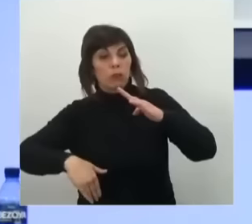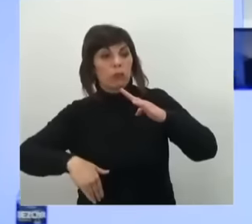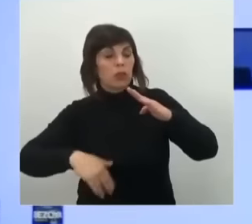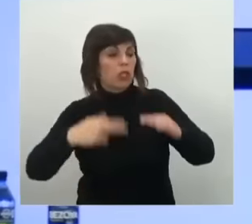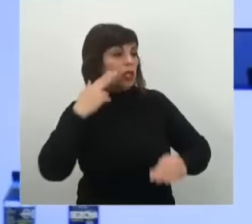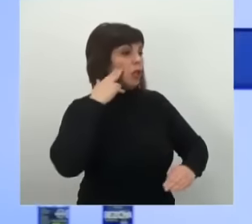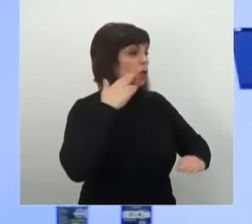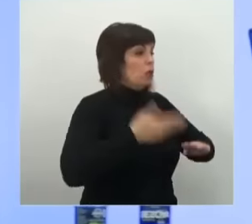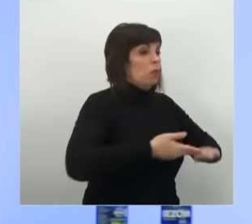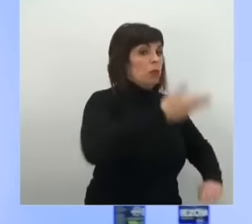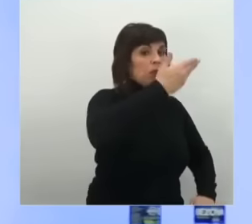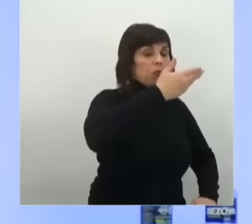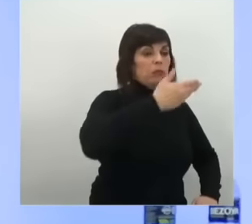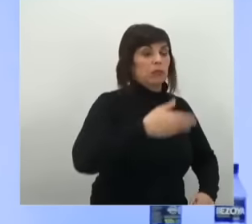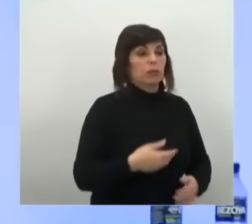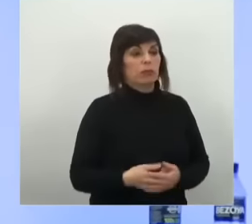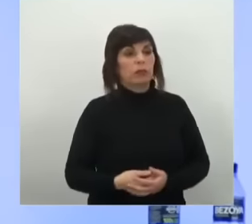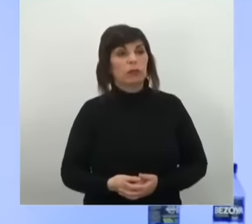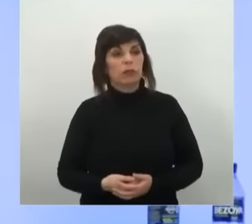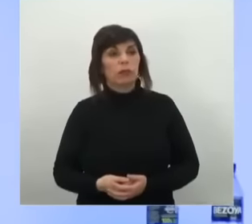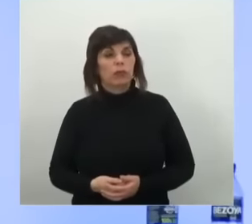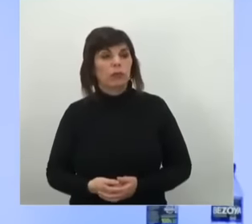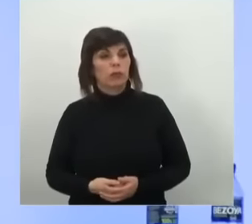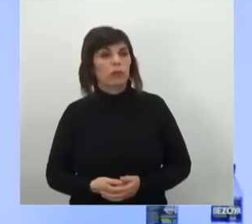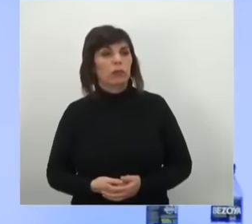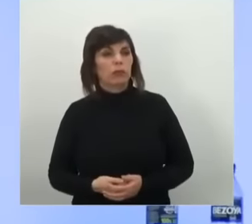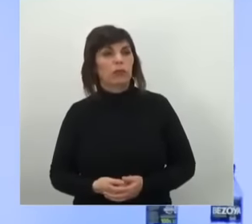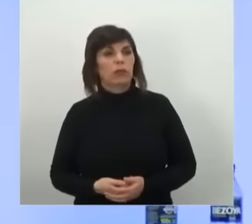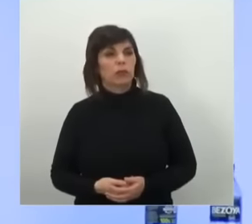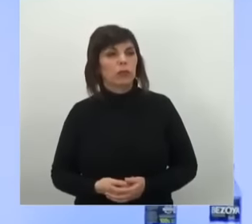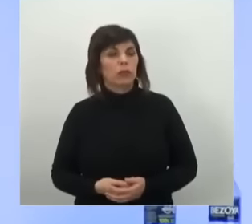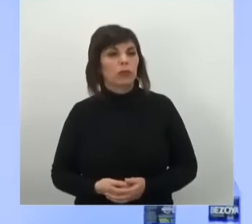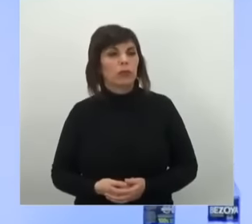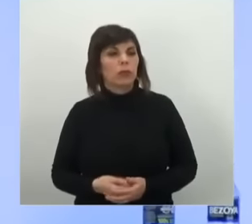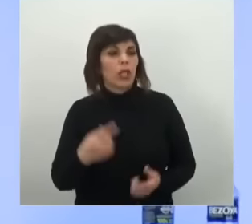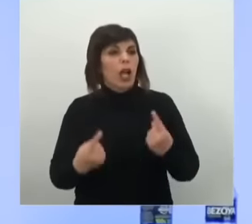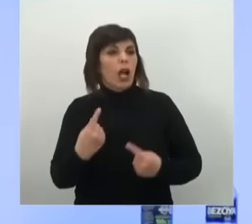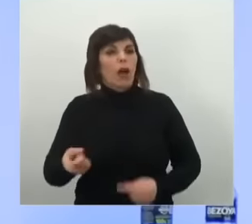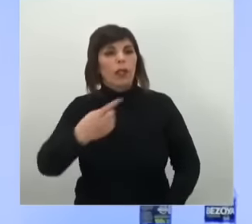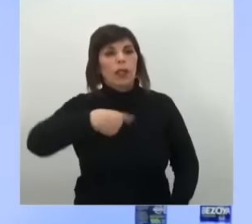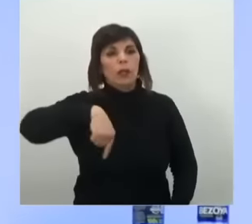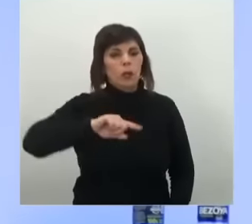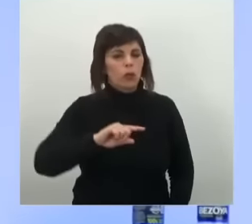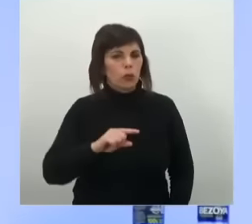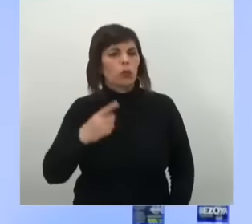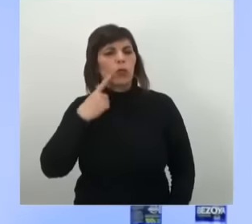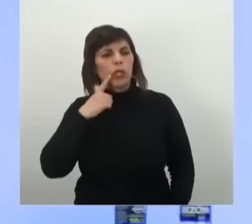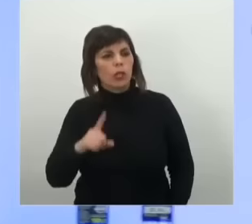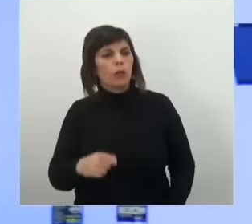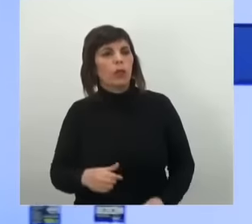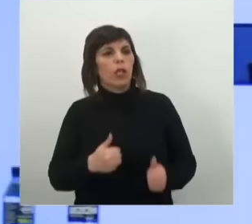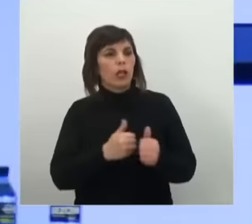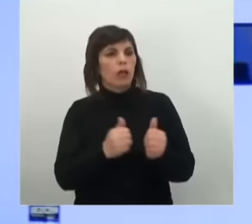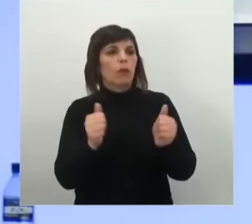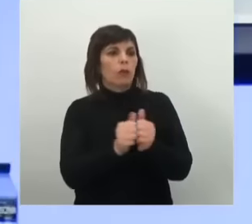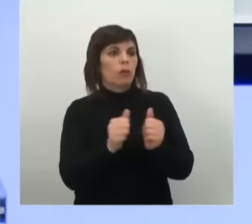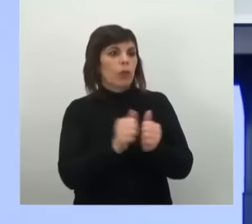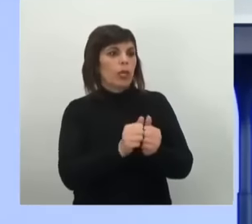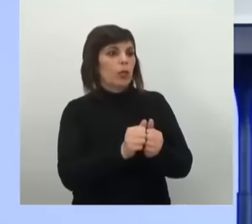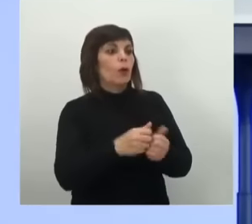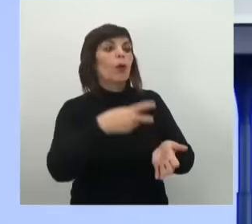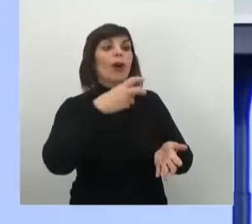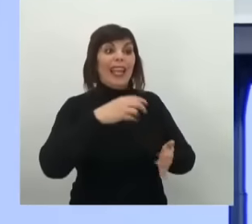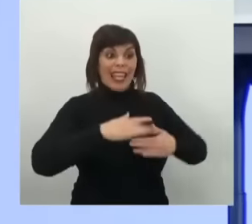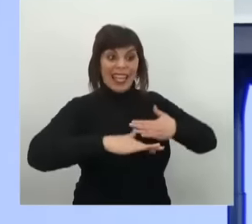empiezan a suceder las cosas que a veces nosotros mismos las llamamos Pedro En aquel momento el mismo pensó que se iba a